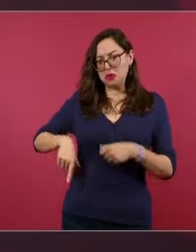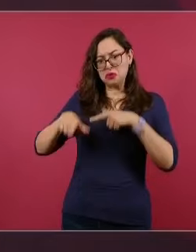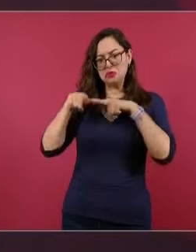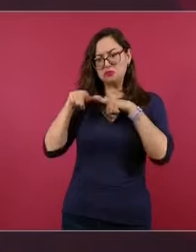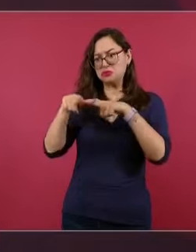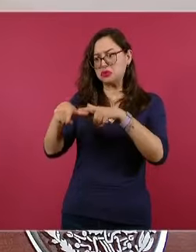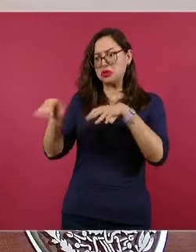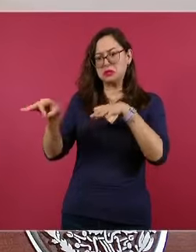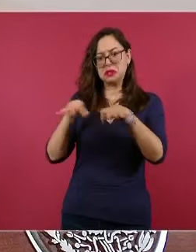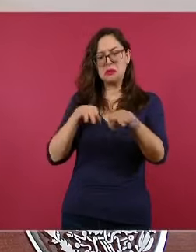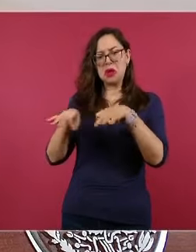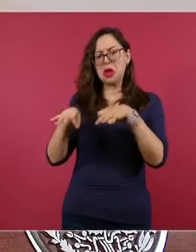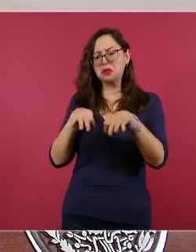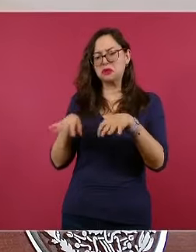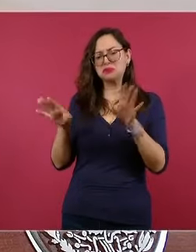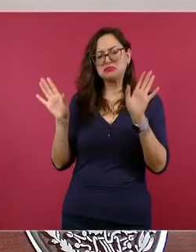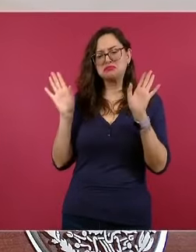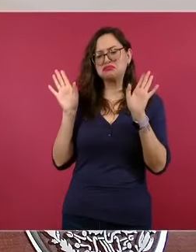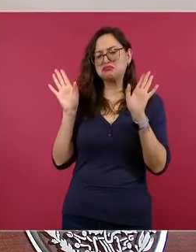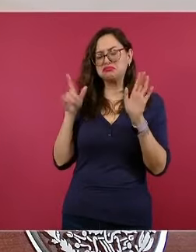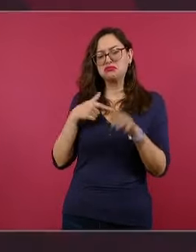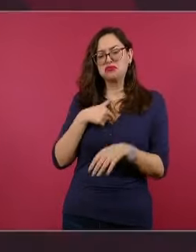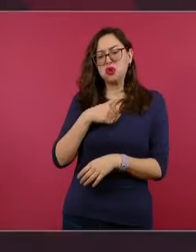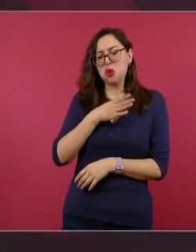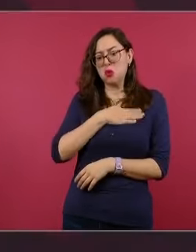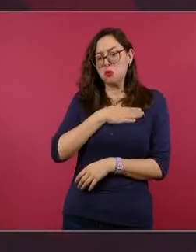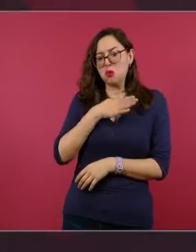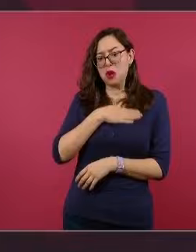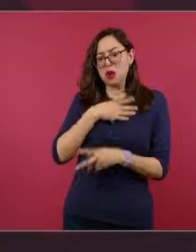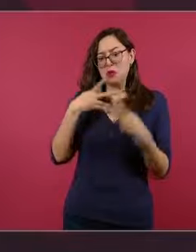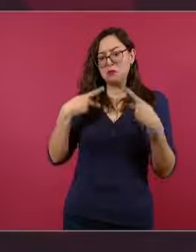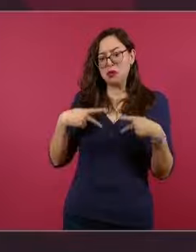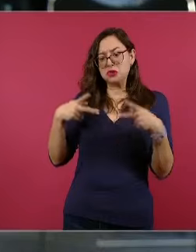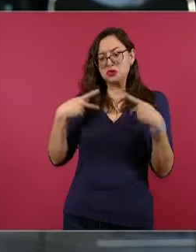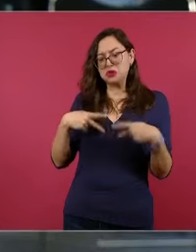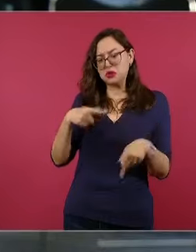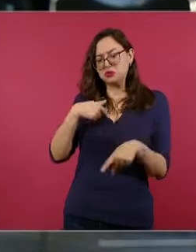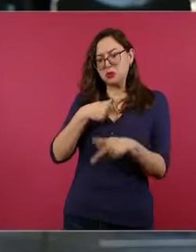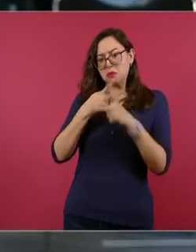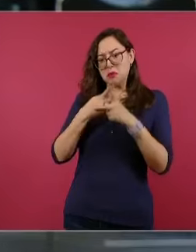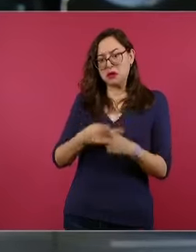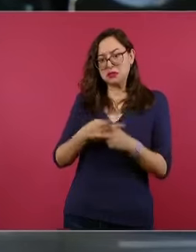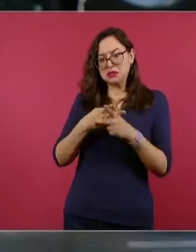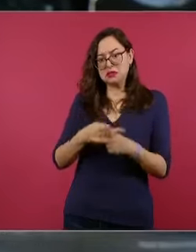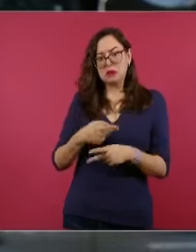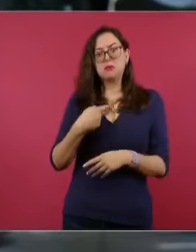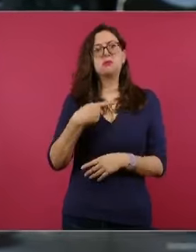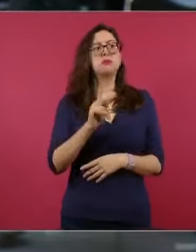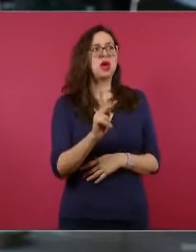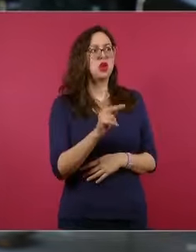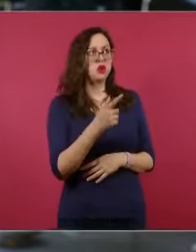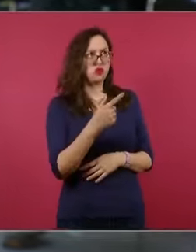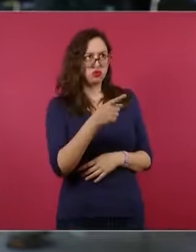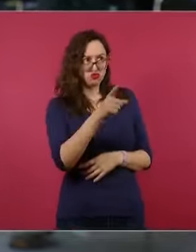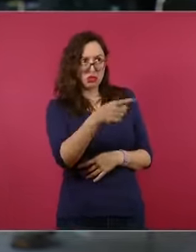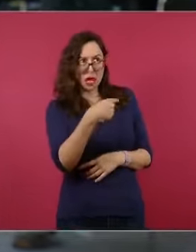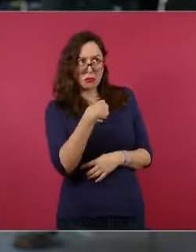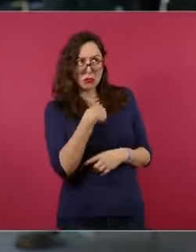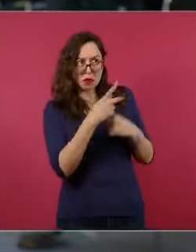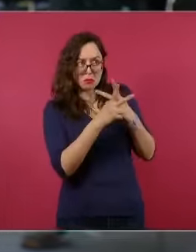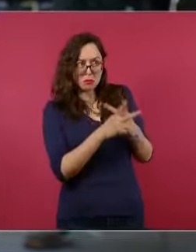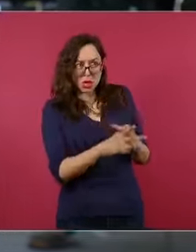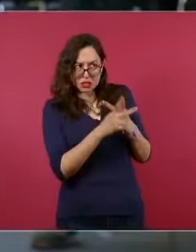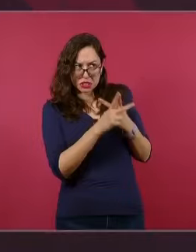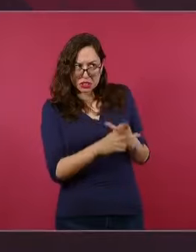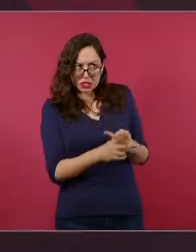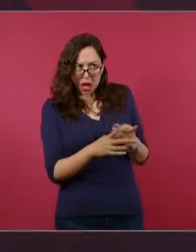eh soy buena persona pero con quién Conmigo con todos no Pero por qué lo dice porque no nada